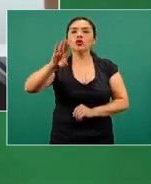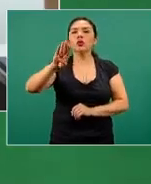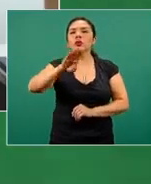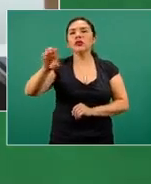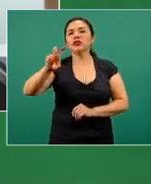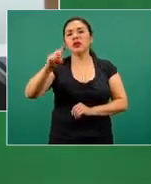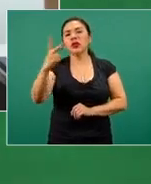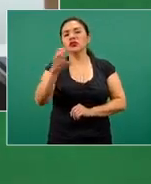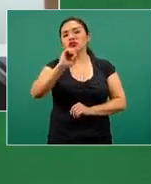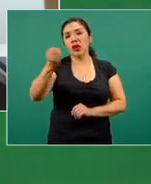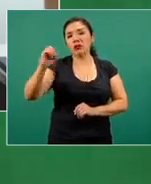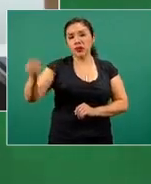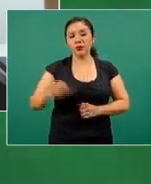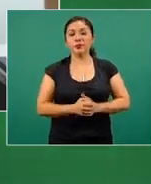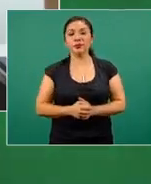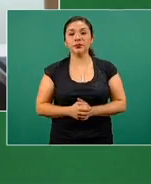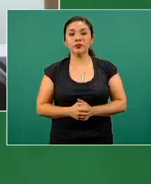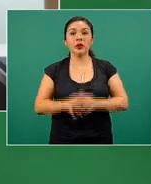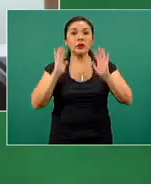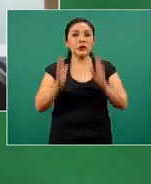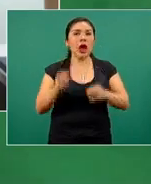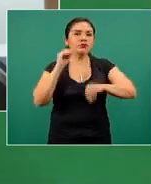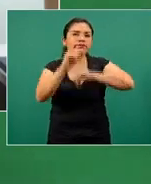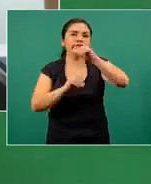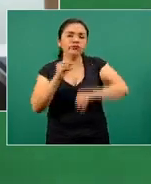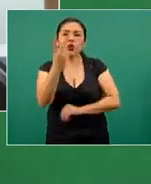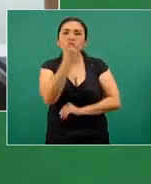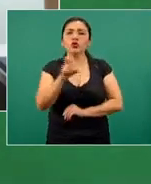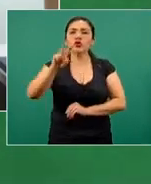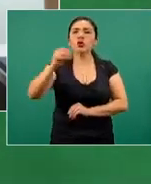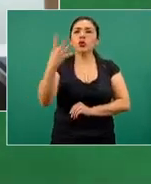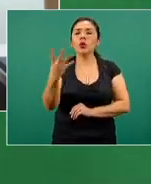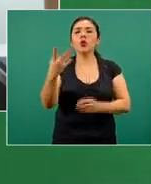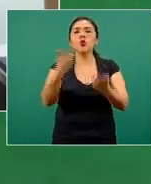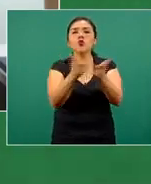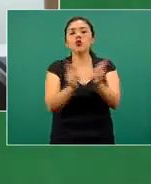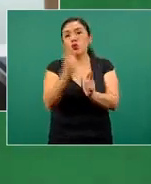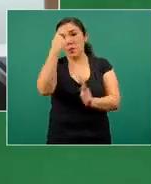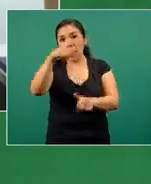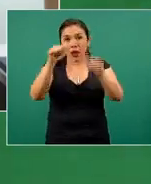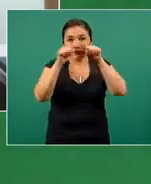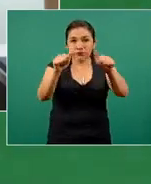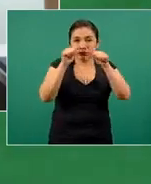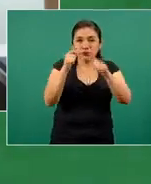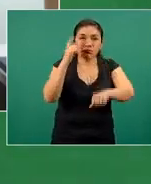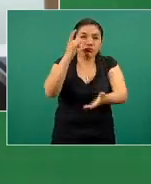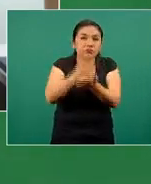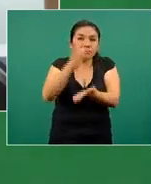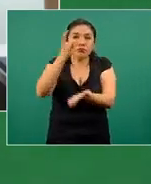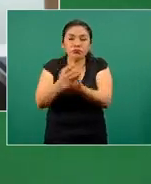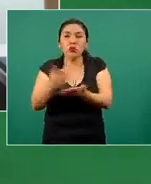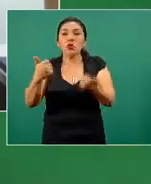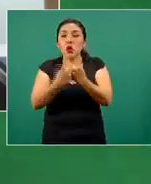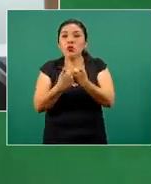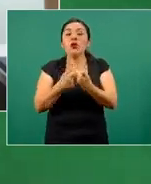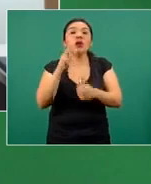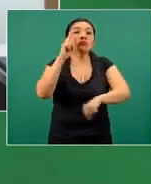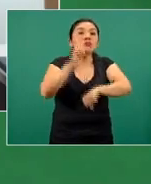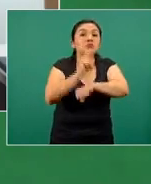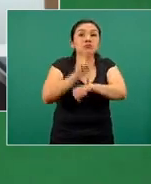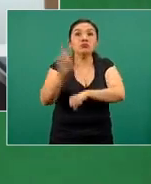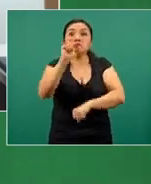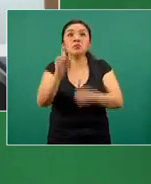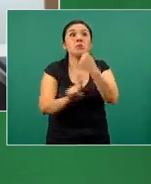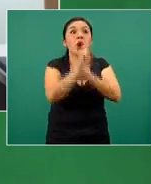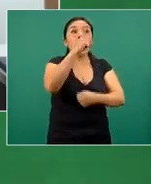800-932-00. Se conformaron 284 brigadas de detección, confirmación y seguimiento de domiciliario de